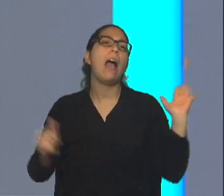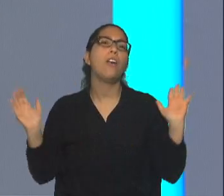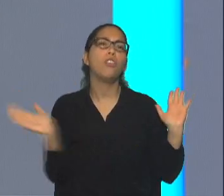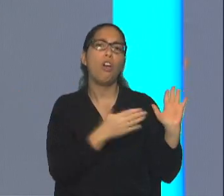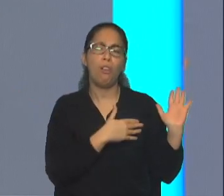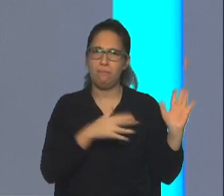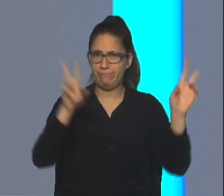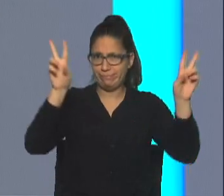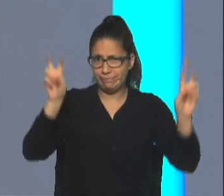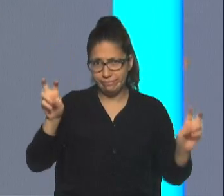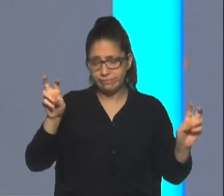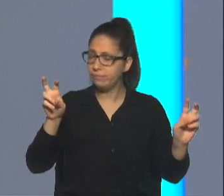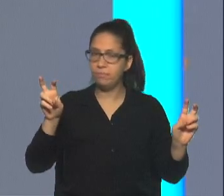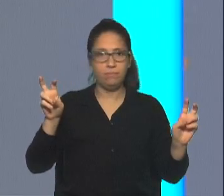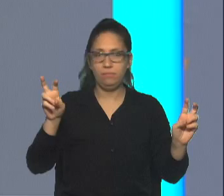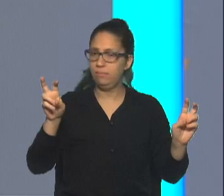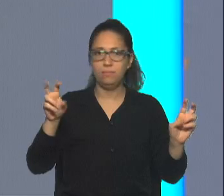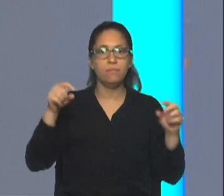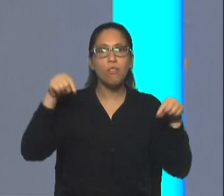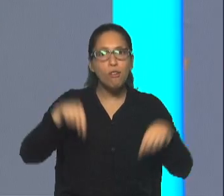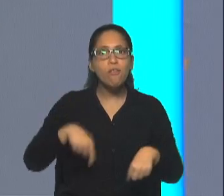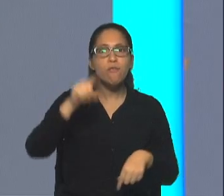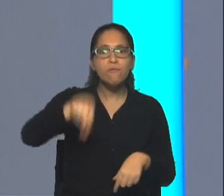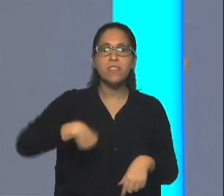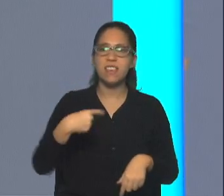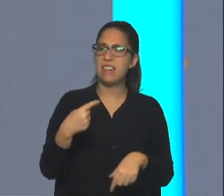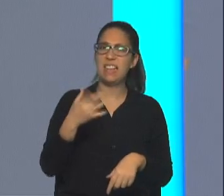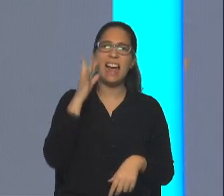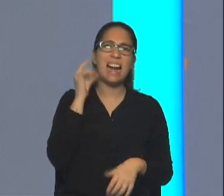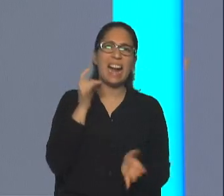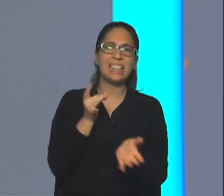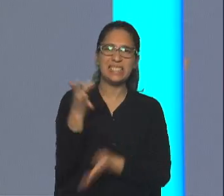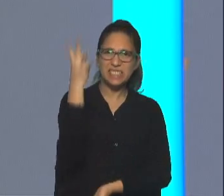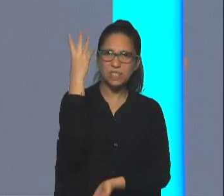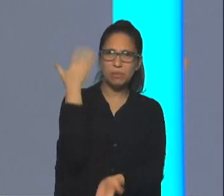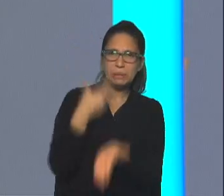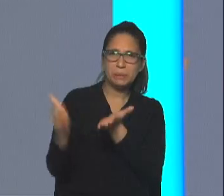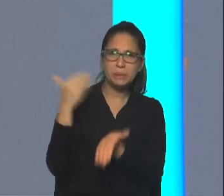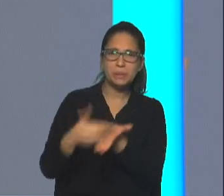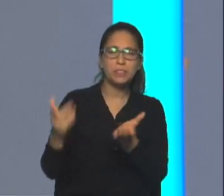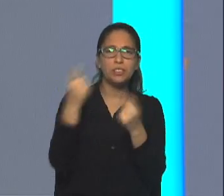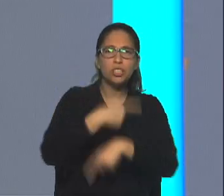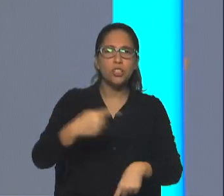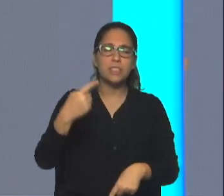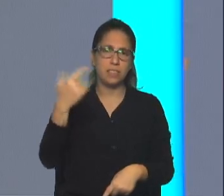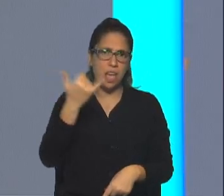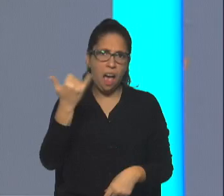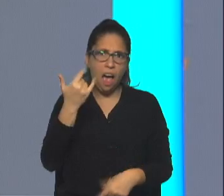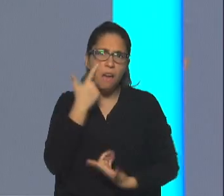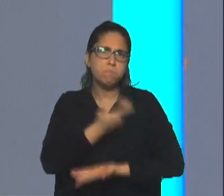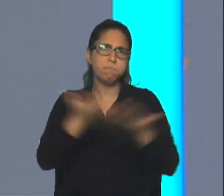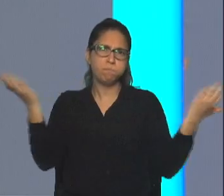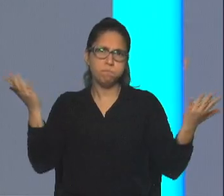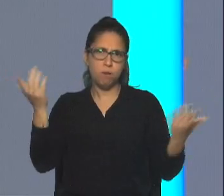lo que provoca hoy son actos de racismo consciente o inconsciente en la sociedad